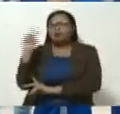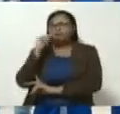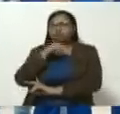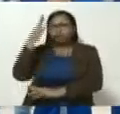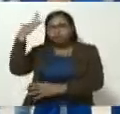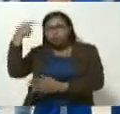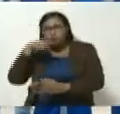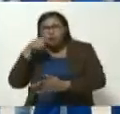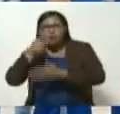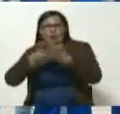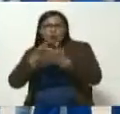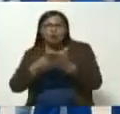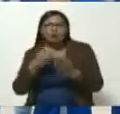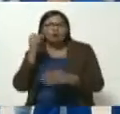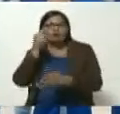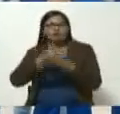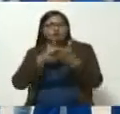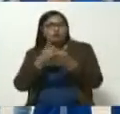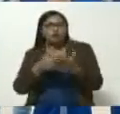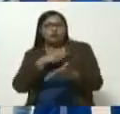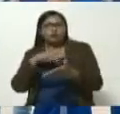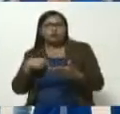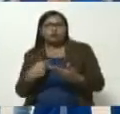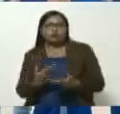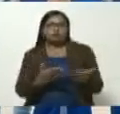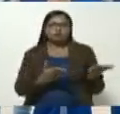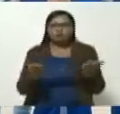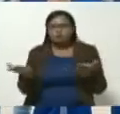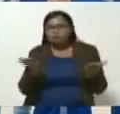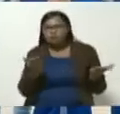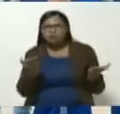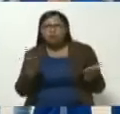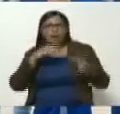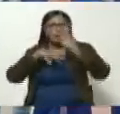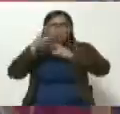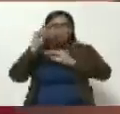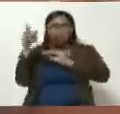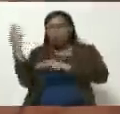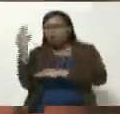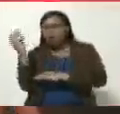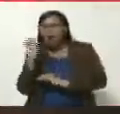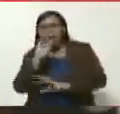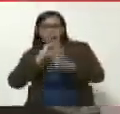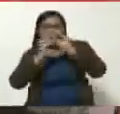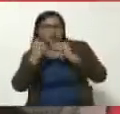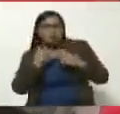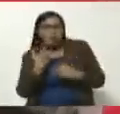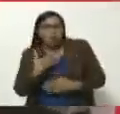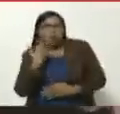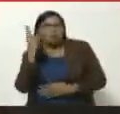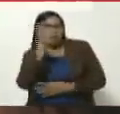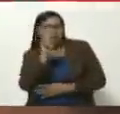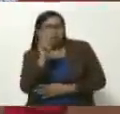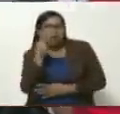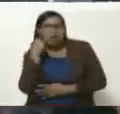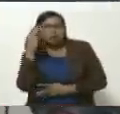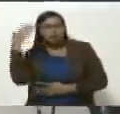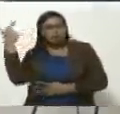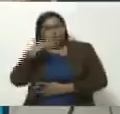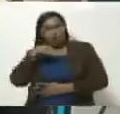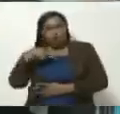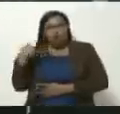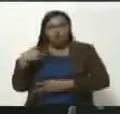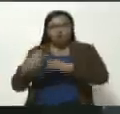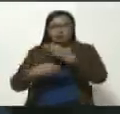que pelear o luchar. ¿Qué parte? ¿O qué aprendemos de Colombia o qué aprendemos de Venezuela? Ese es el sueño de